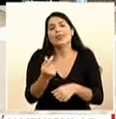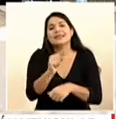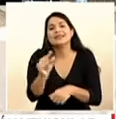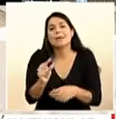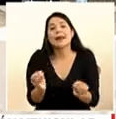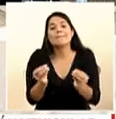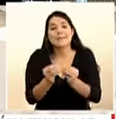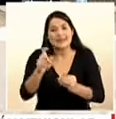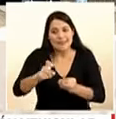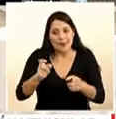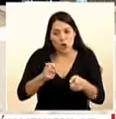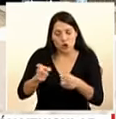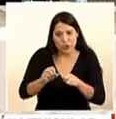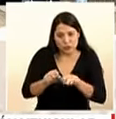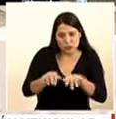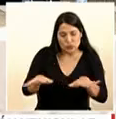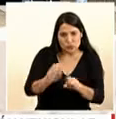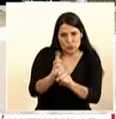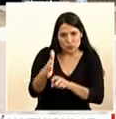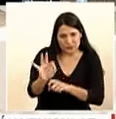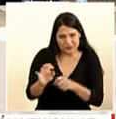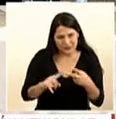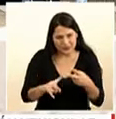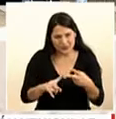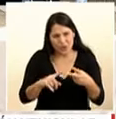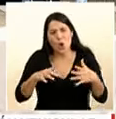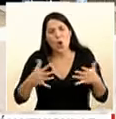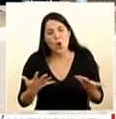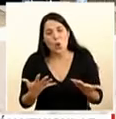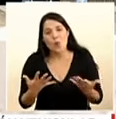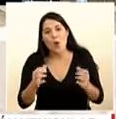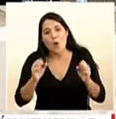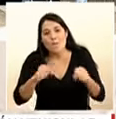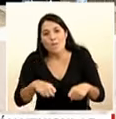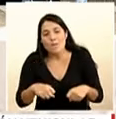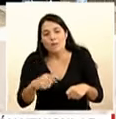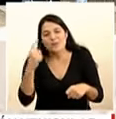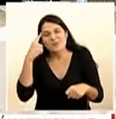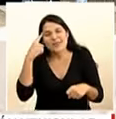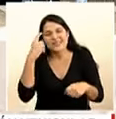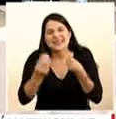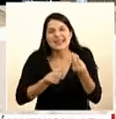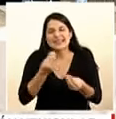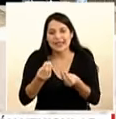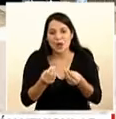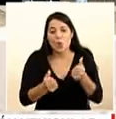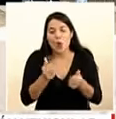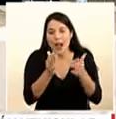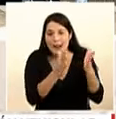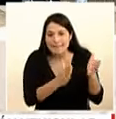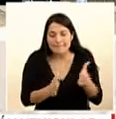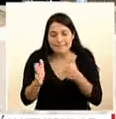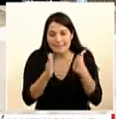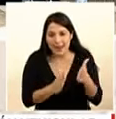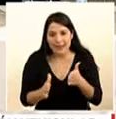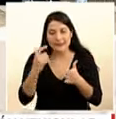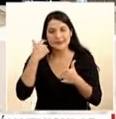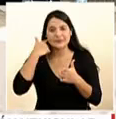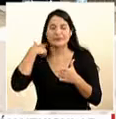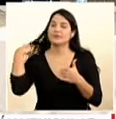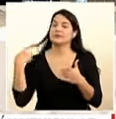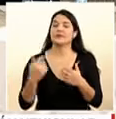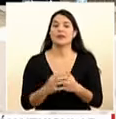como planean hacer un rastreo de los contactos de aquí a que sea del perdón de aquí al